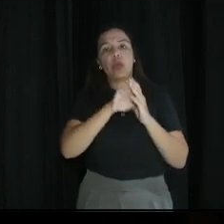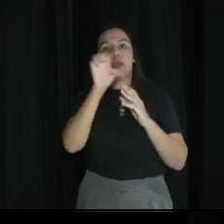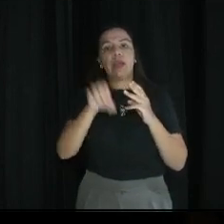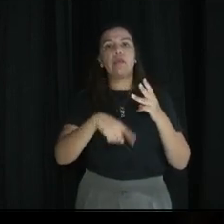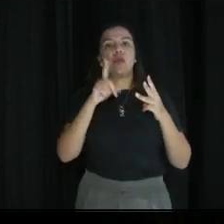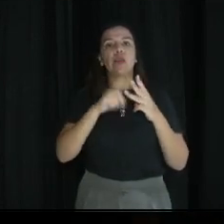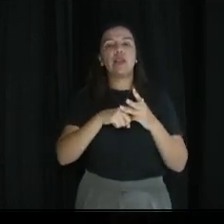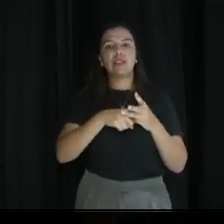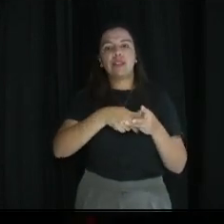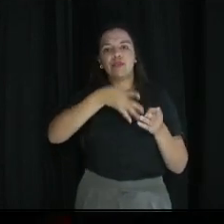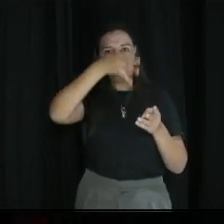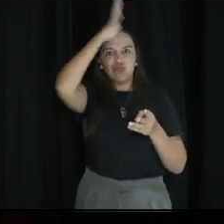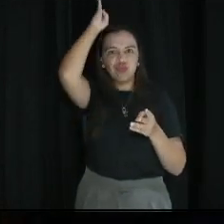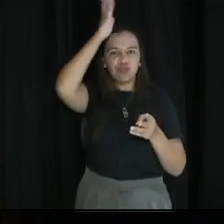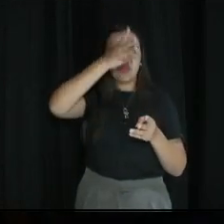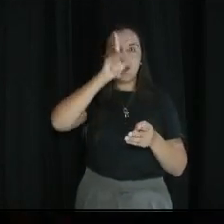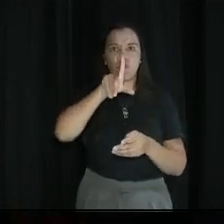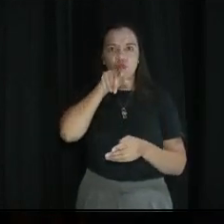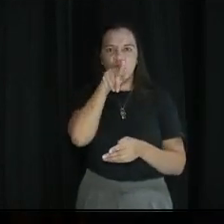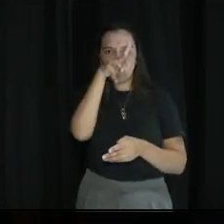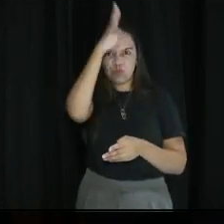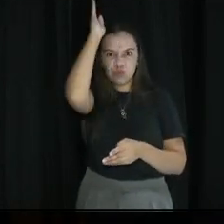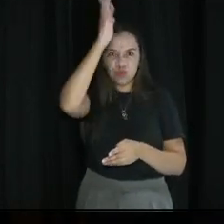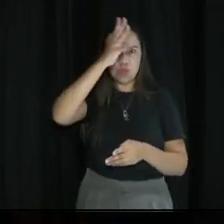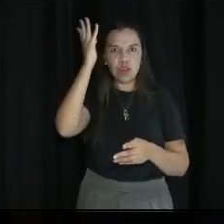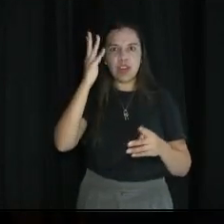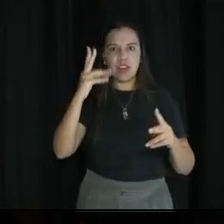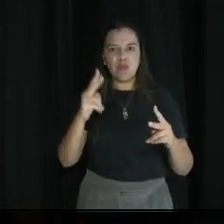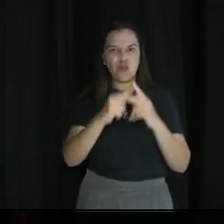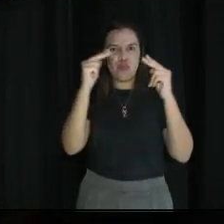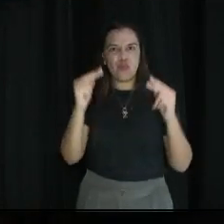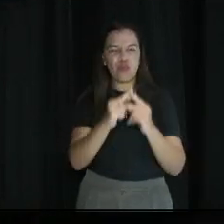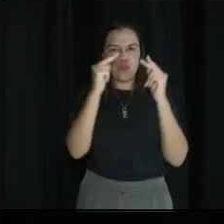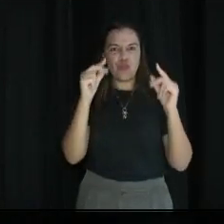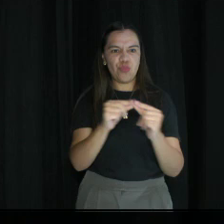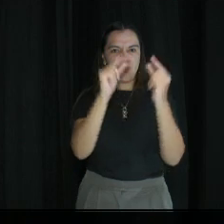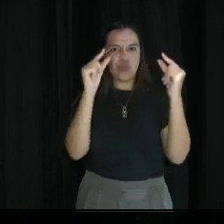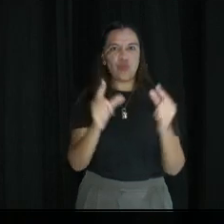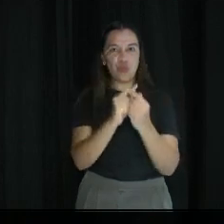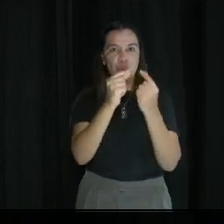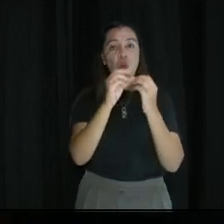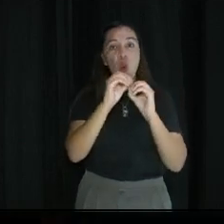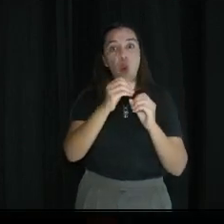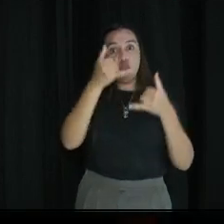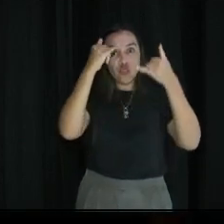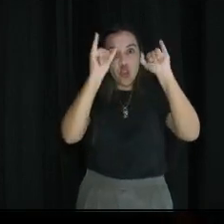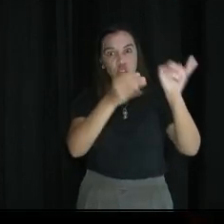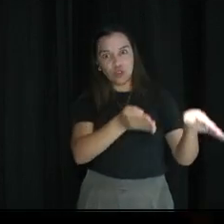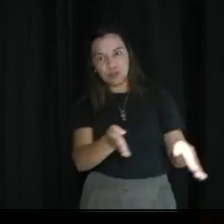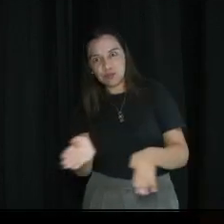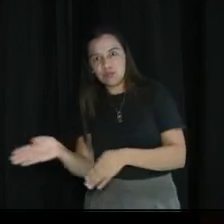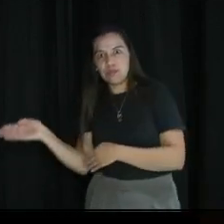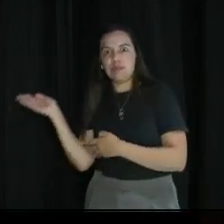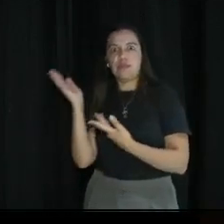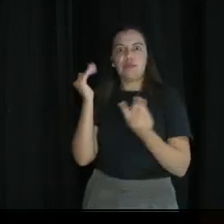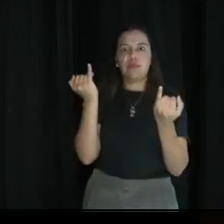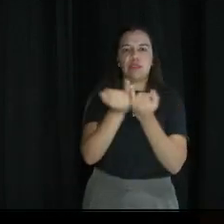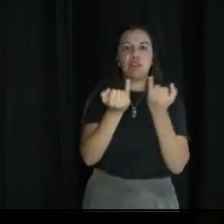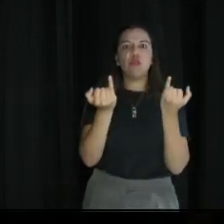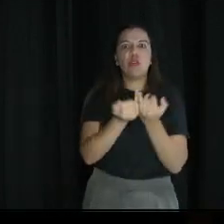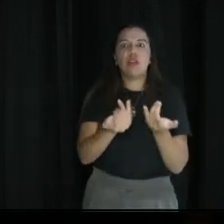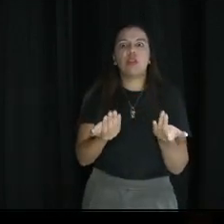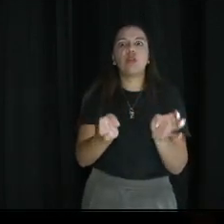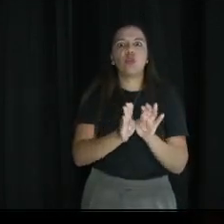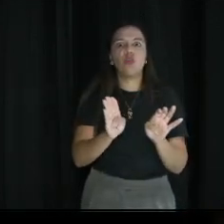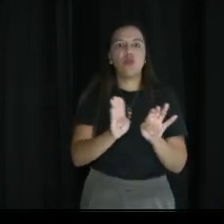peleas de gallos, de las corridas de toros. Este tipo de ejemplos que les hago mención sí